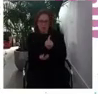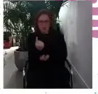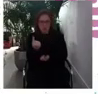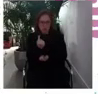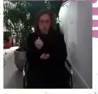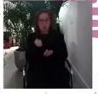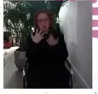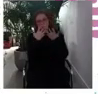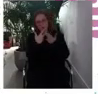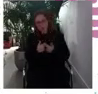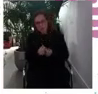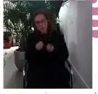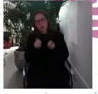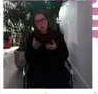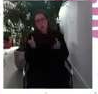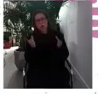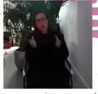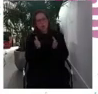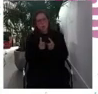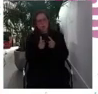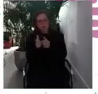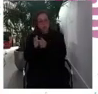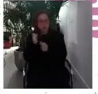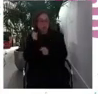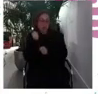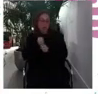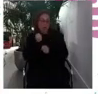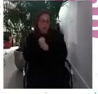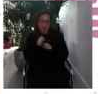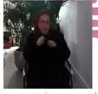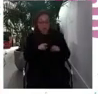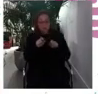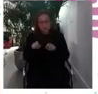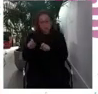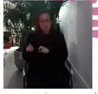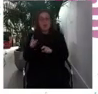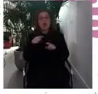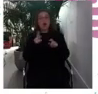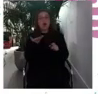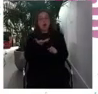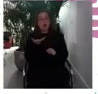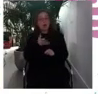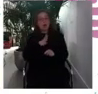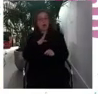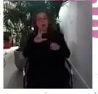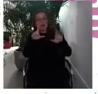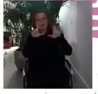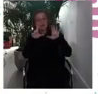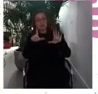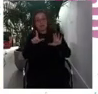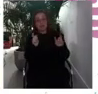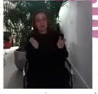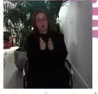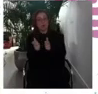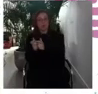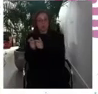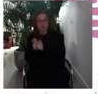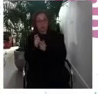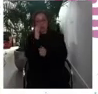organizamos en comisiones para trabajar en ello. Actualmente tenemos 7 comisiones: